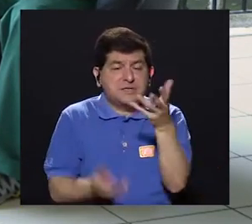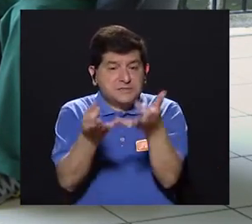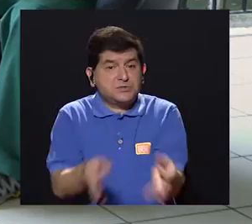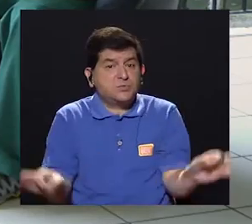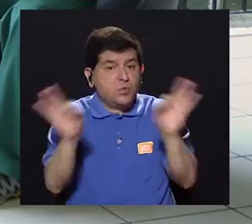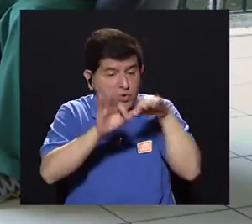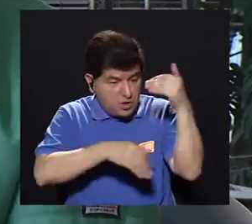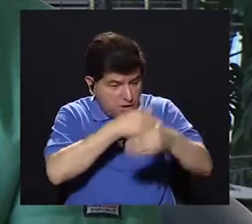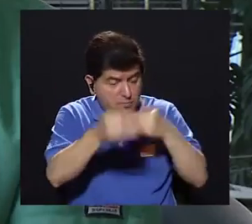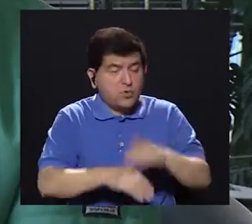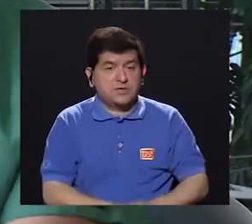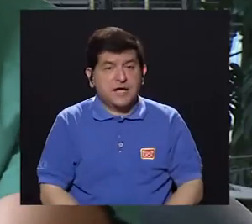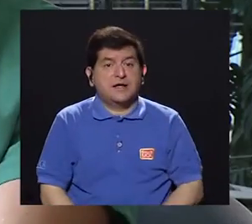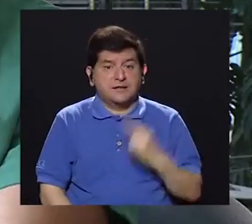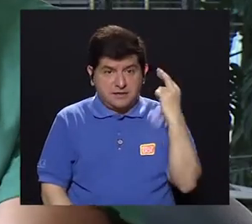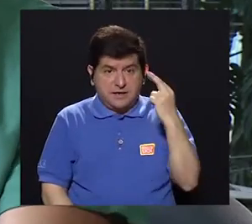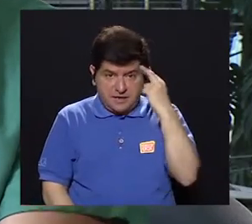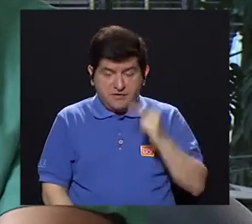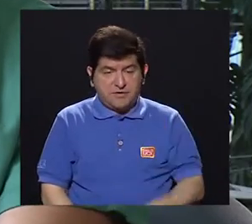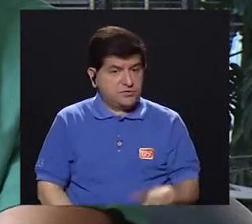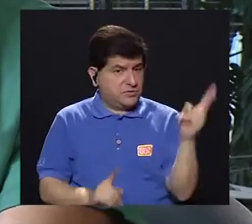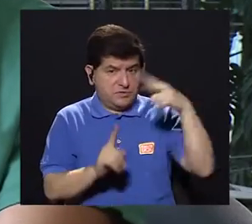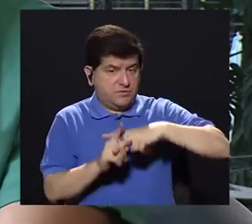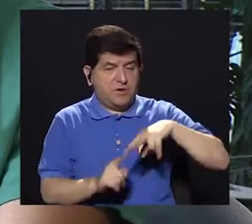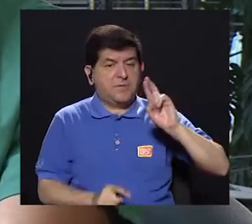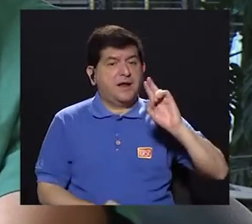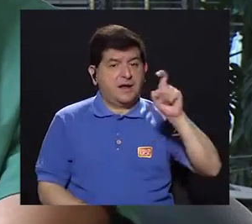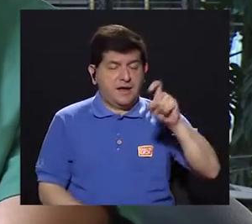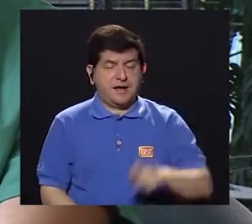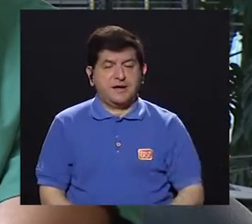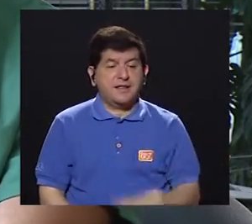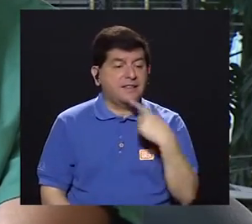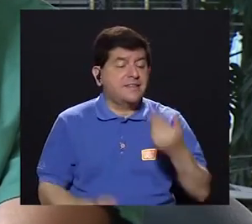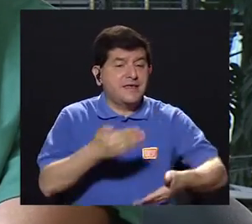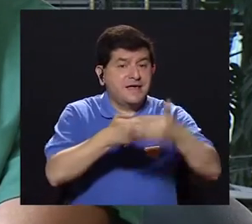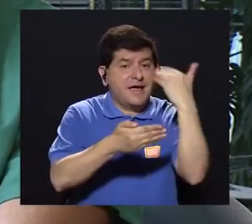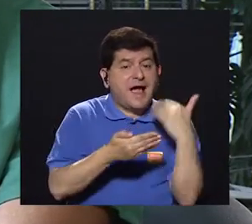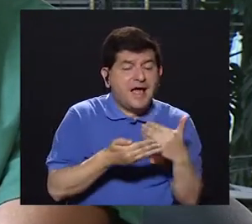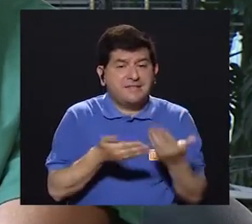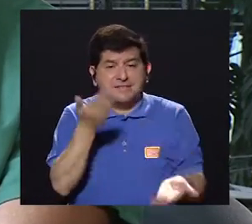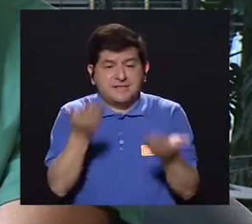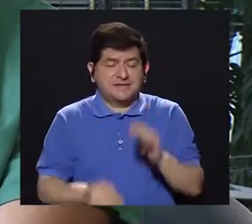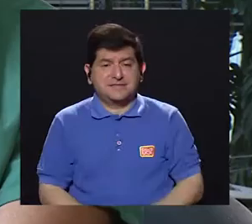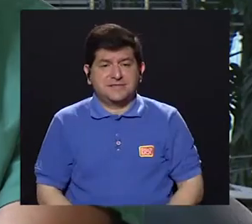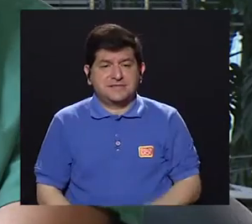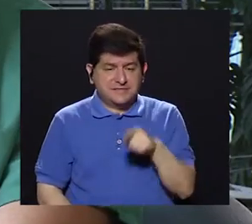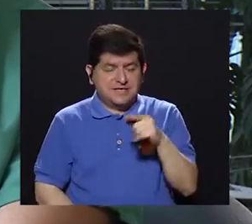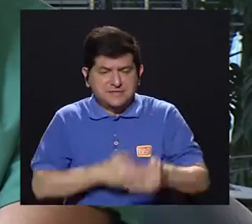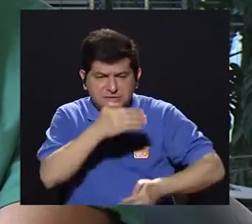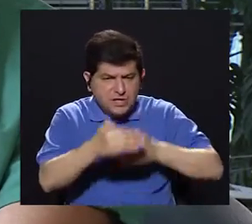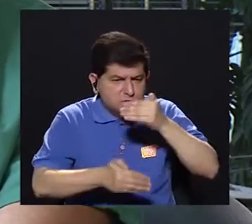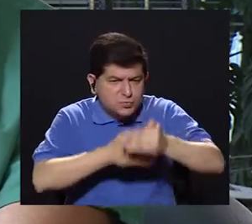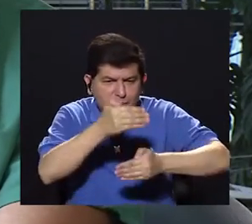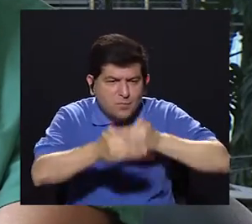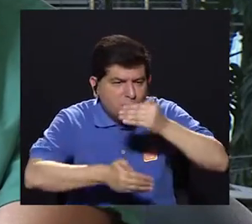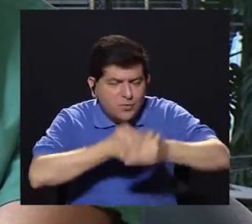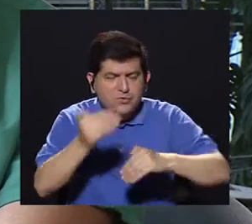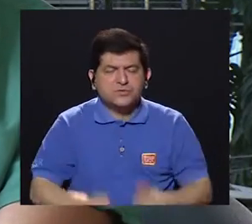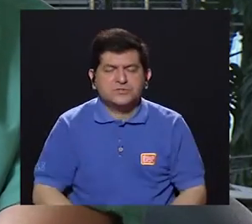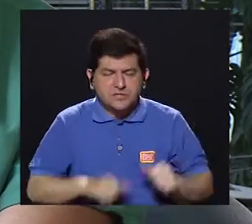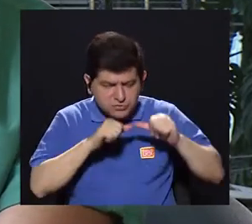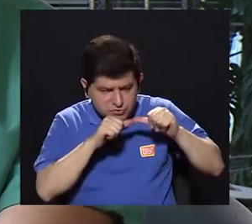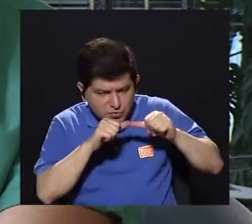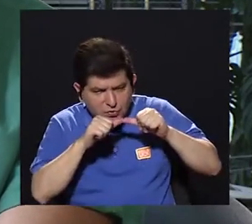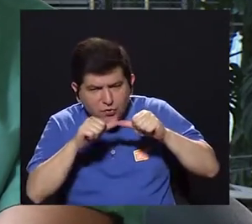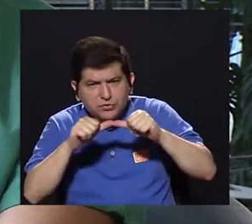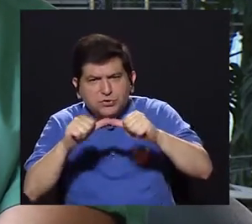muy importante. Porque la radiación tiene la particularidad de que puede, lo que les explicaba en el carro, ¿verdad? El carro puede estar formándose, ¿verdad? Pero, y tiene